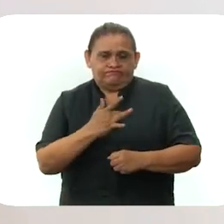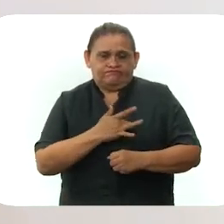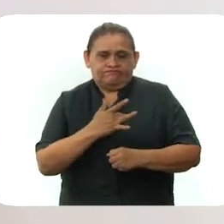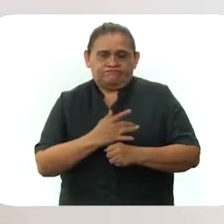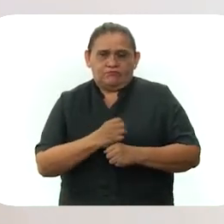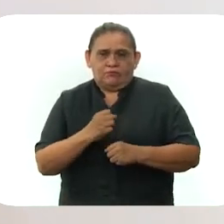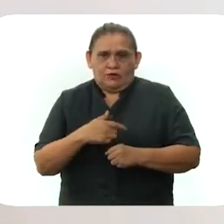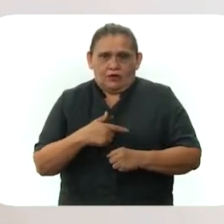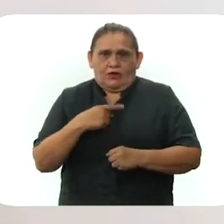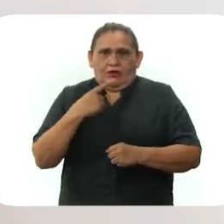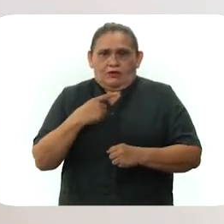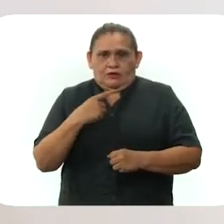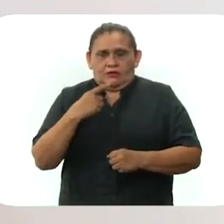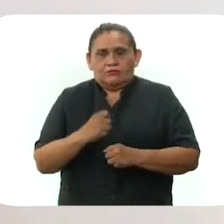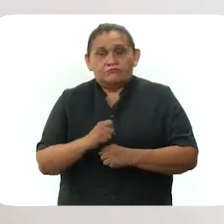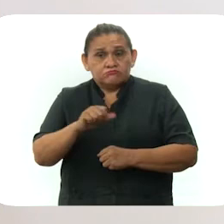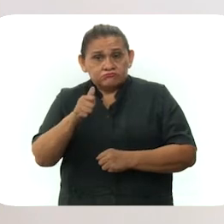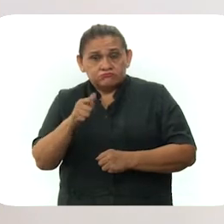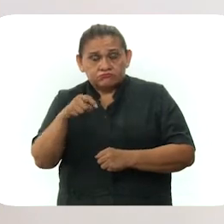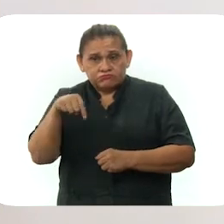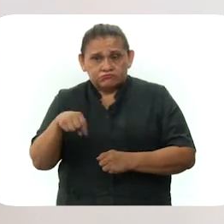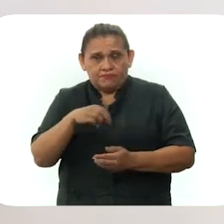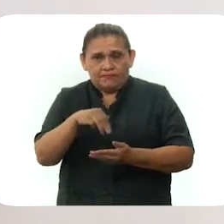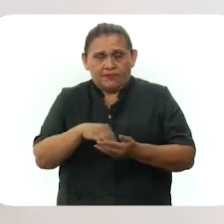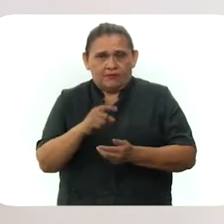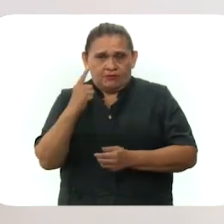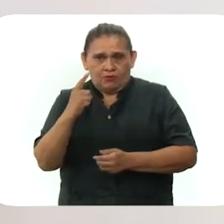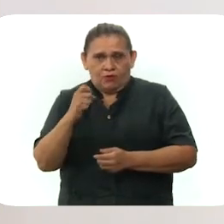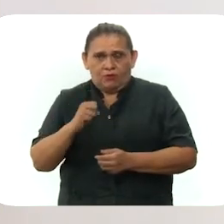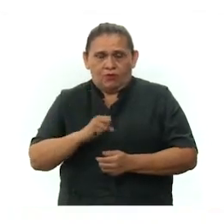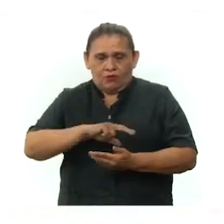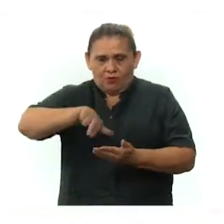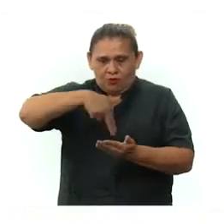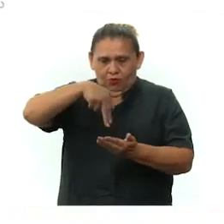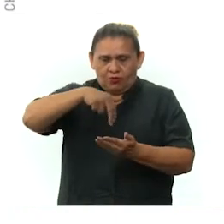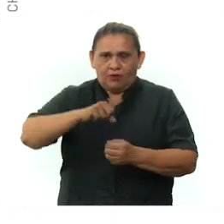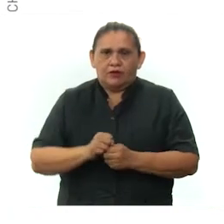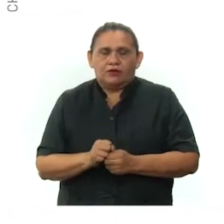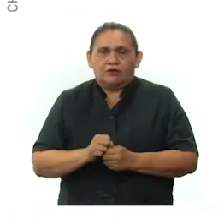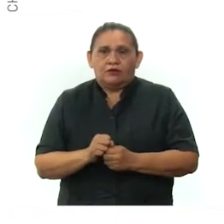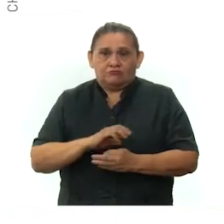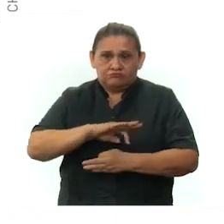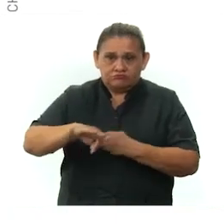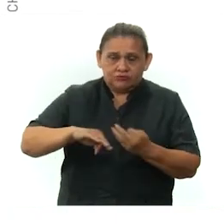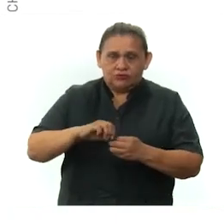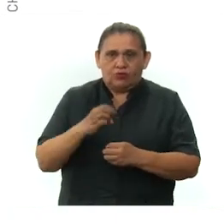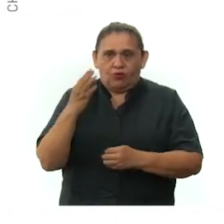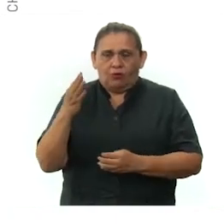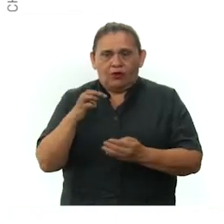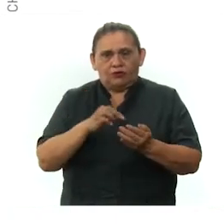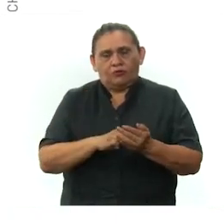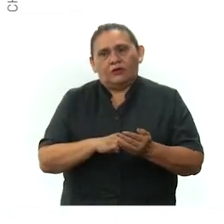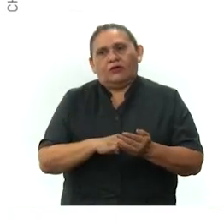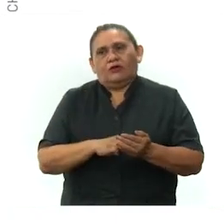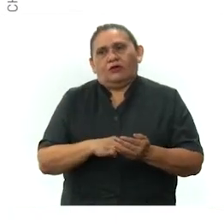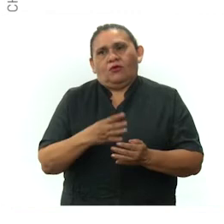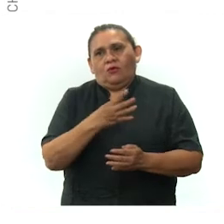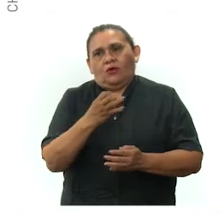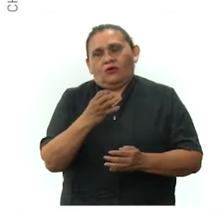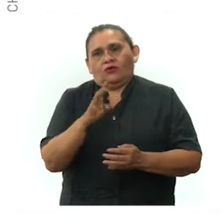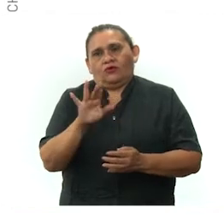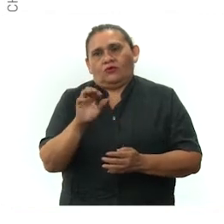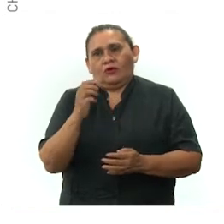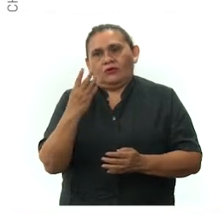asma. 11 residían en Mérida y 1 en Junucmá. En total, son 4.454 las